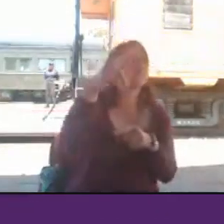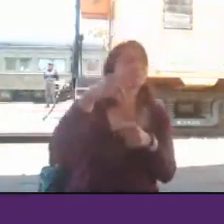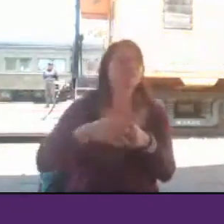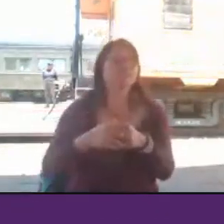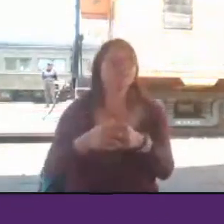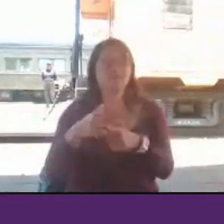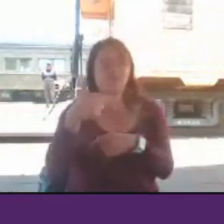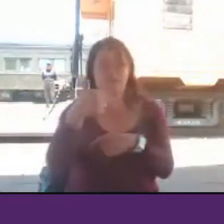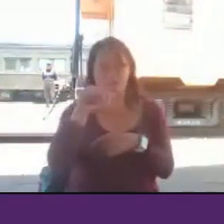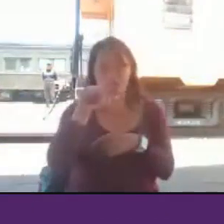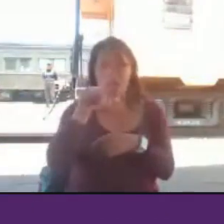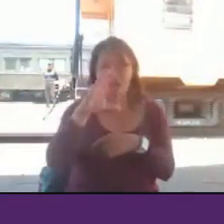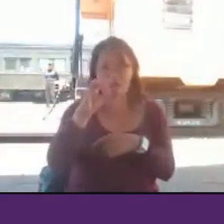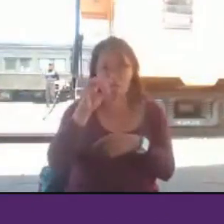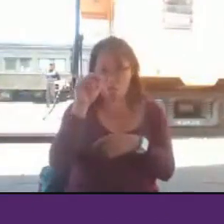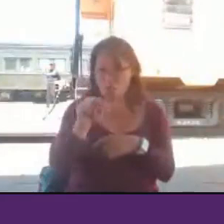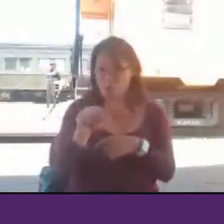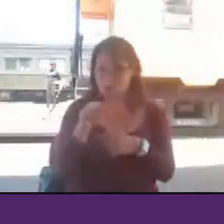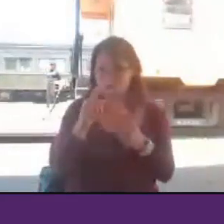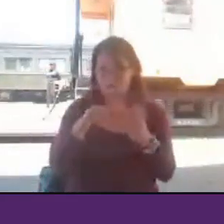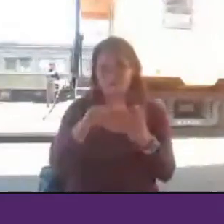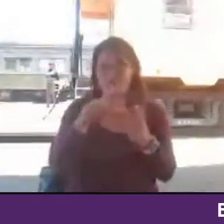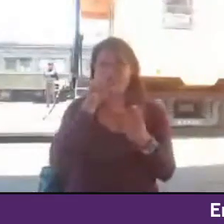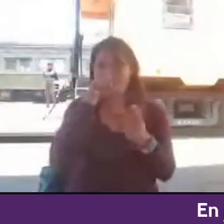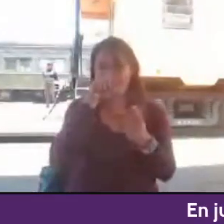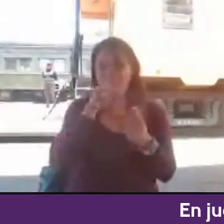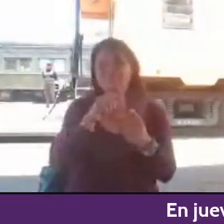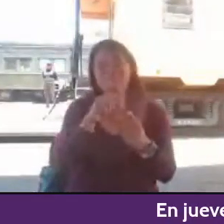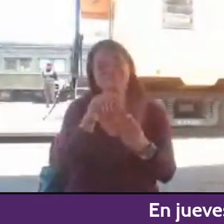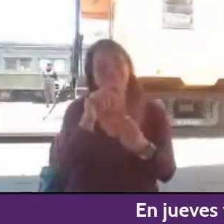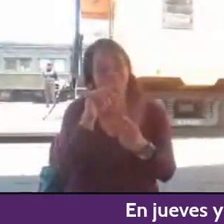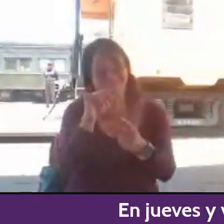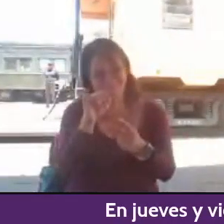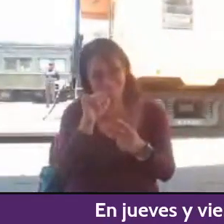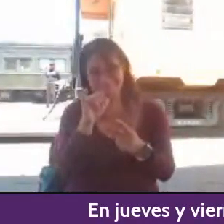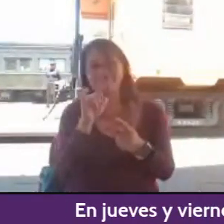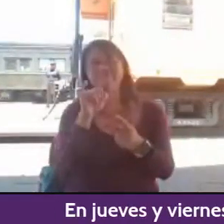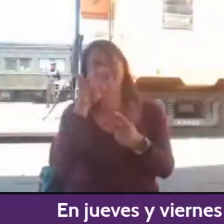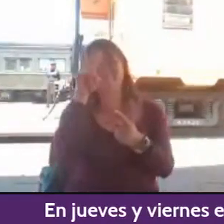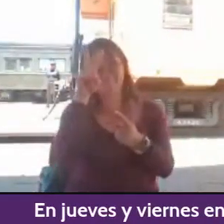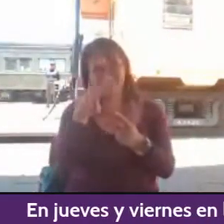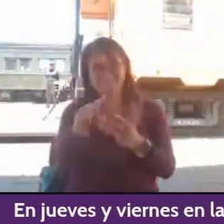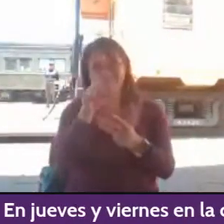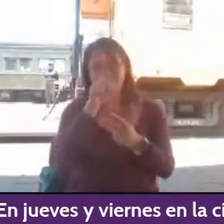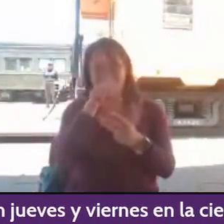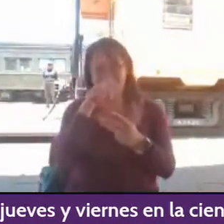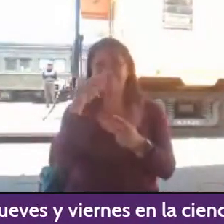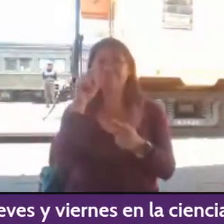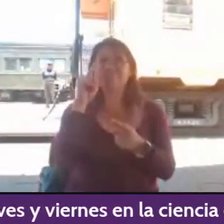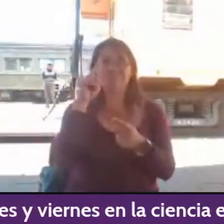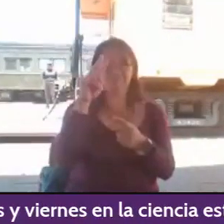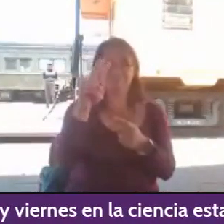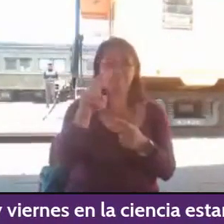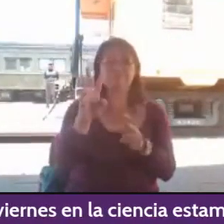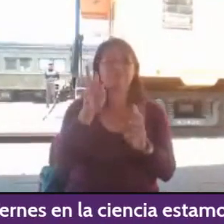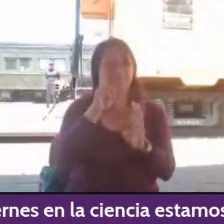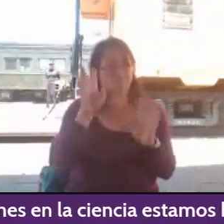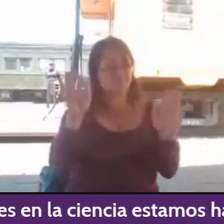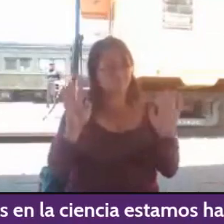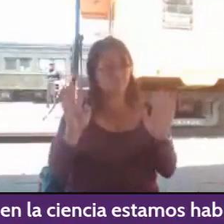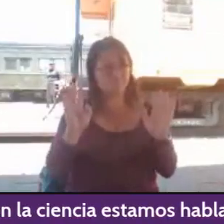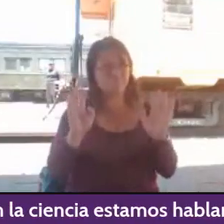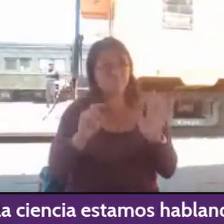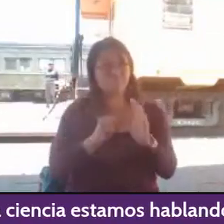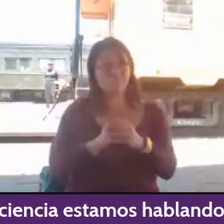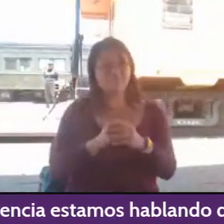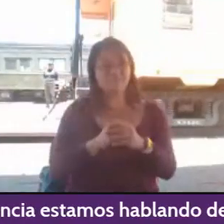Los halcones y las águilas. Sí, habrán escuchado de la vista del cono, que es tremenda. Vamos a ver si es cierto. Pasa una.